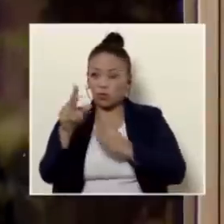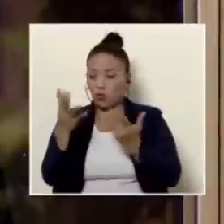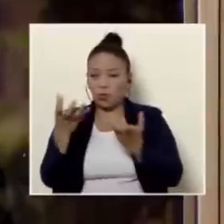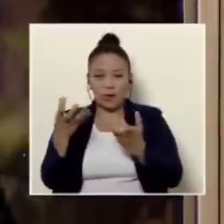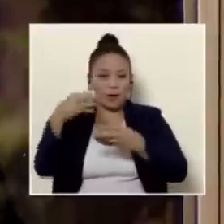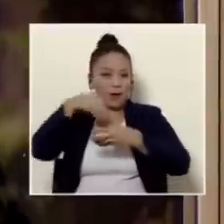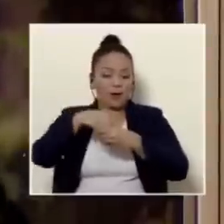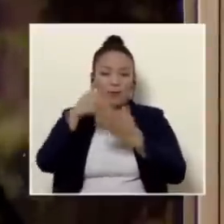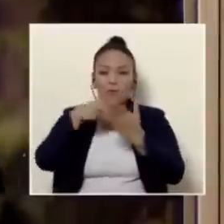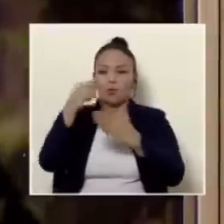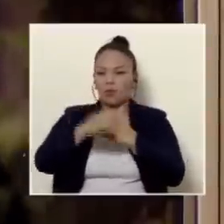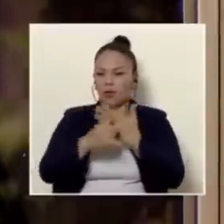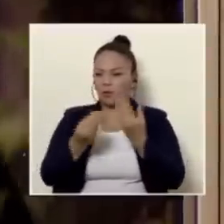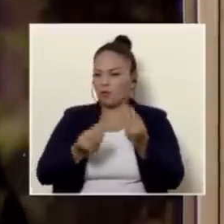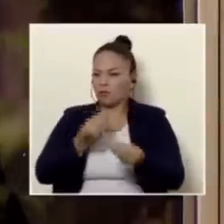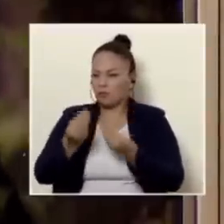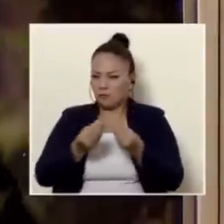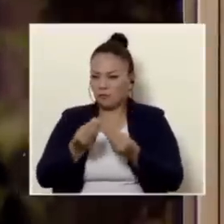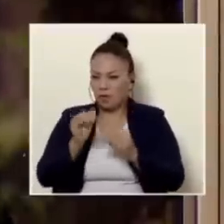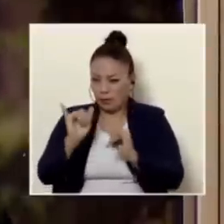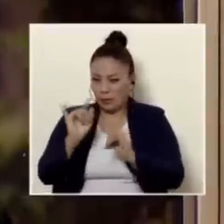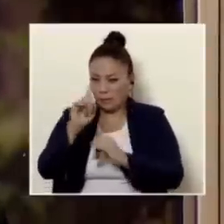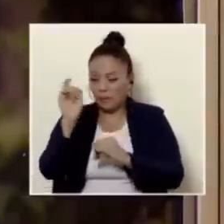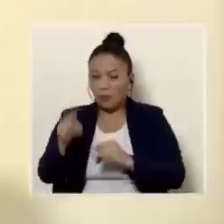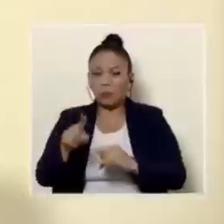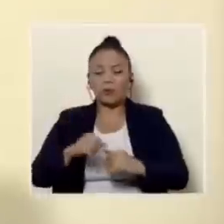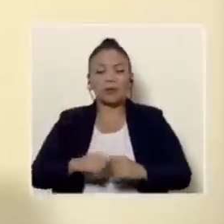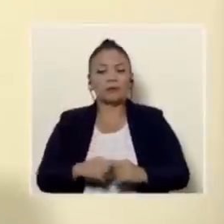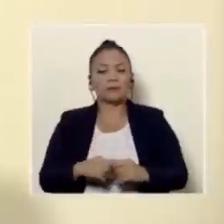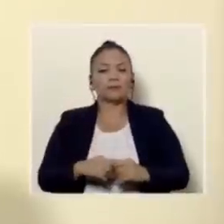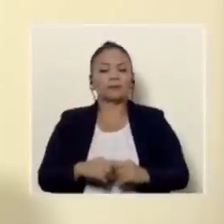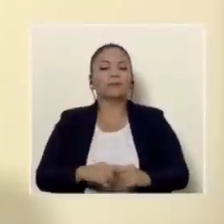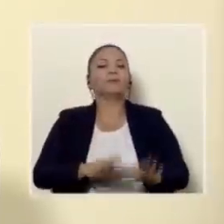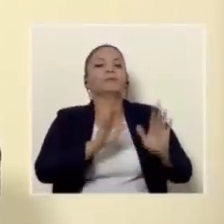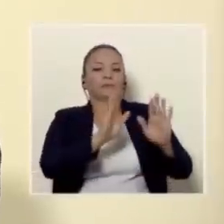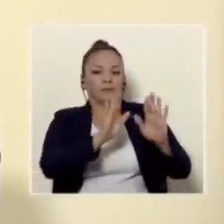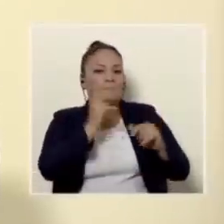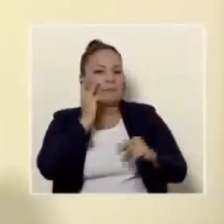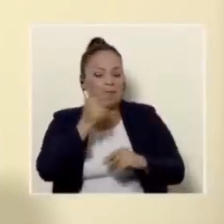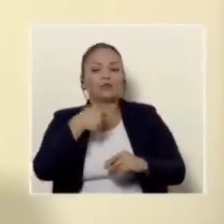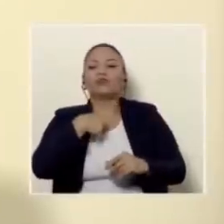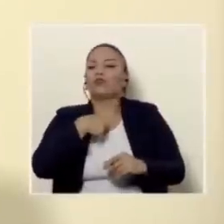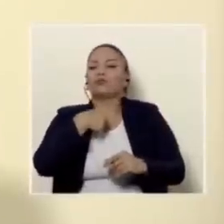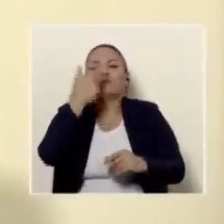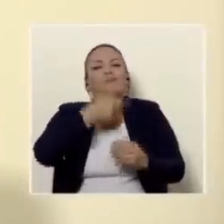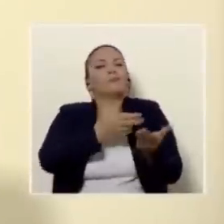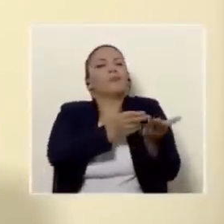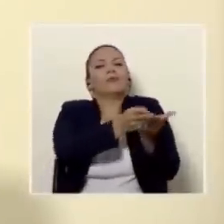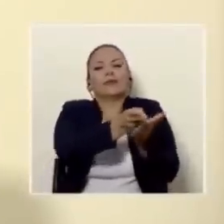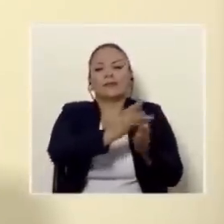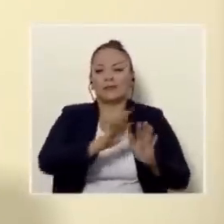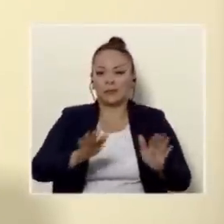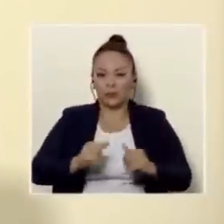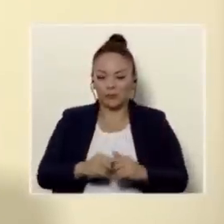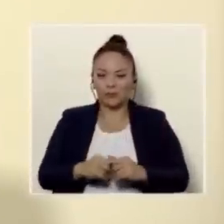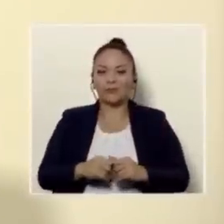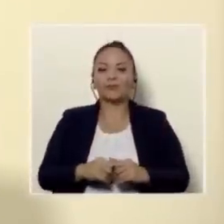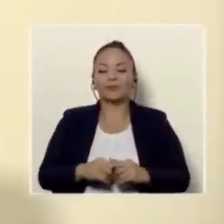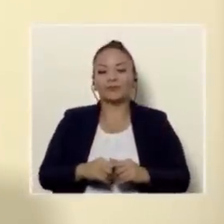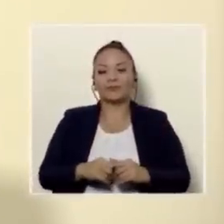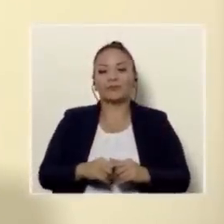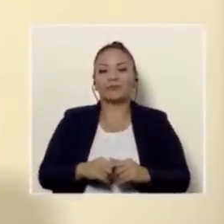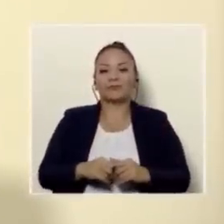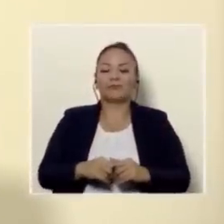está realizando. ¿Es así la situación, señor presidente? Vea, yo soy muy franco.